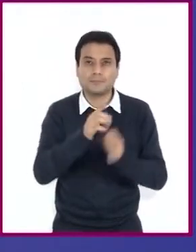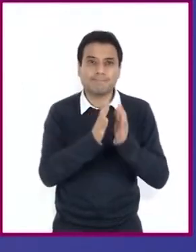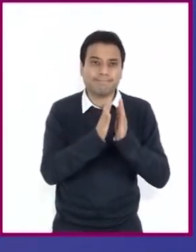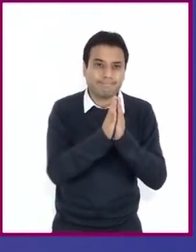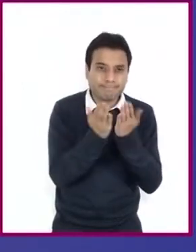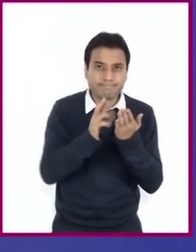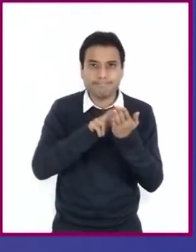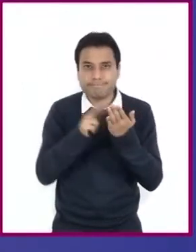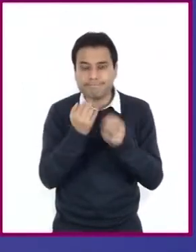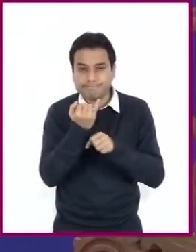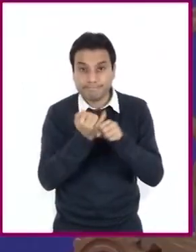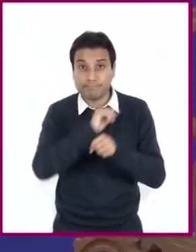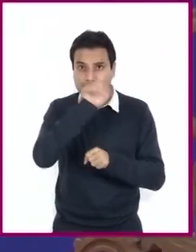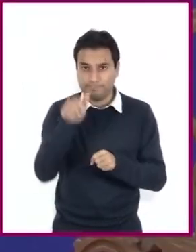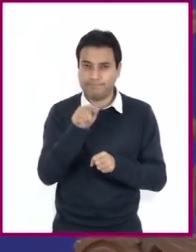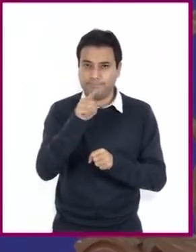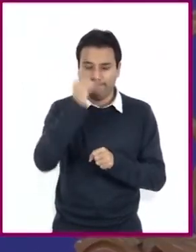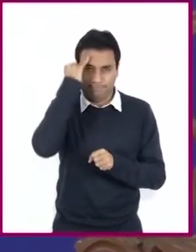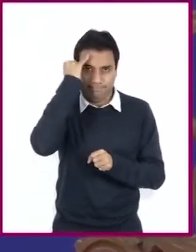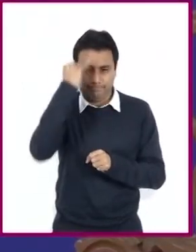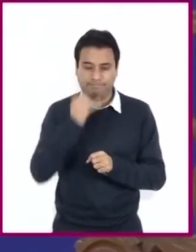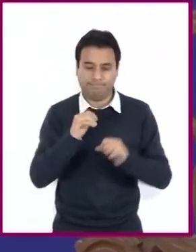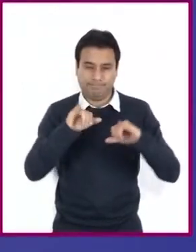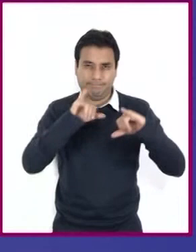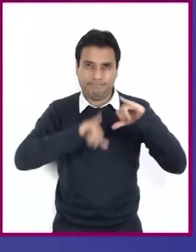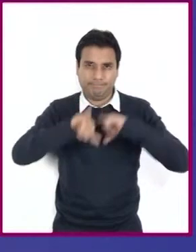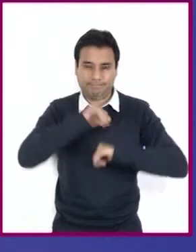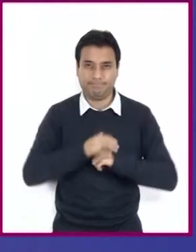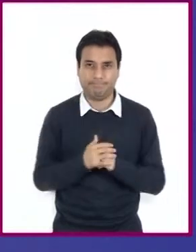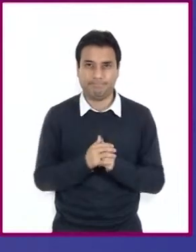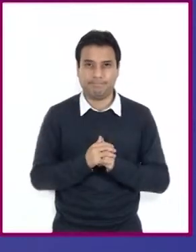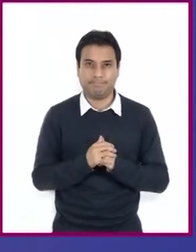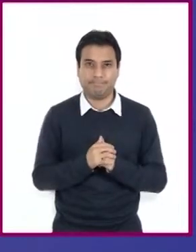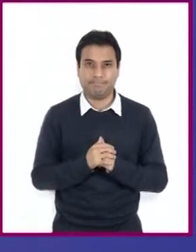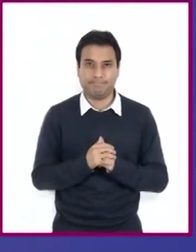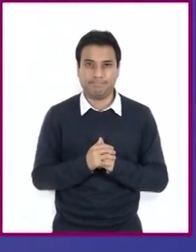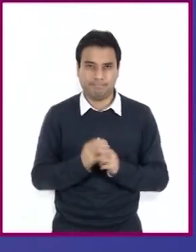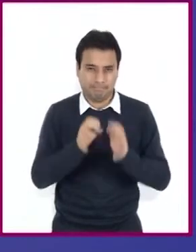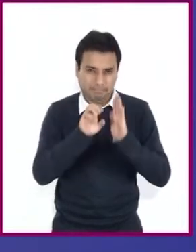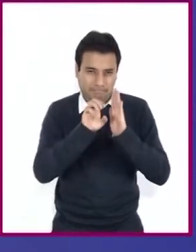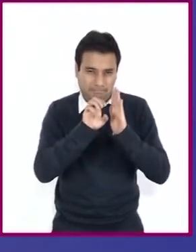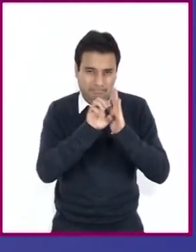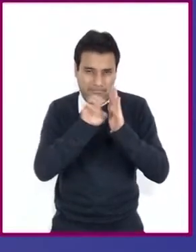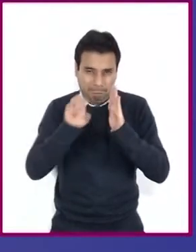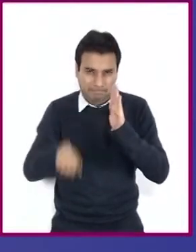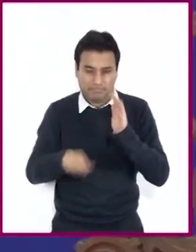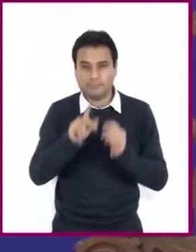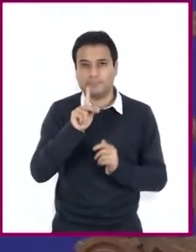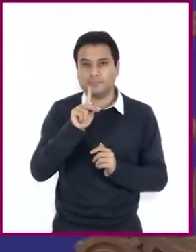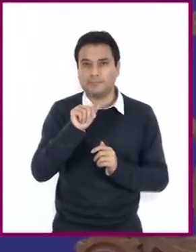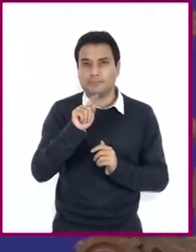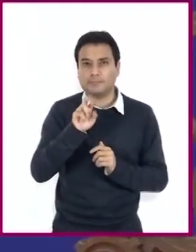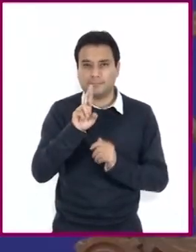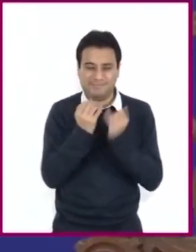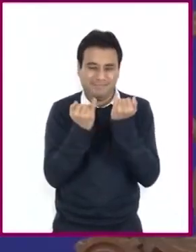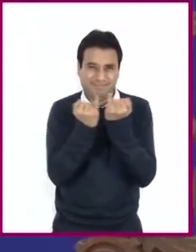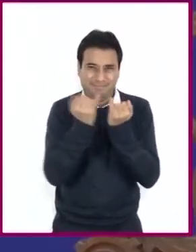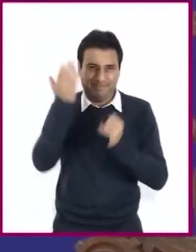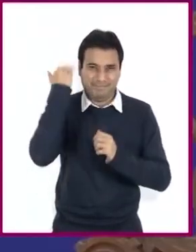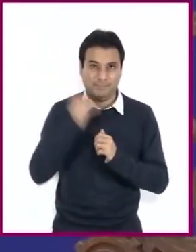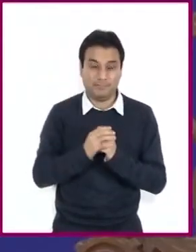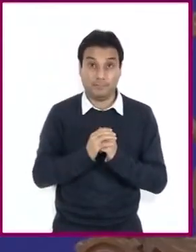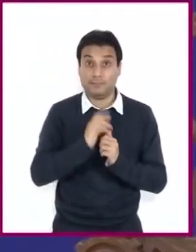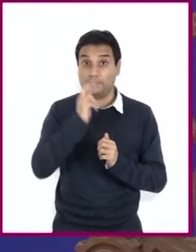que permita la reproducción del fenómeno en cuestión, como lo hizo Pasteur. No olviden que